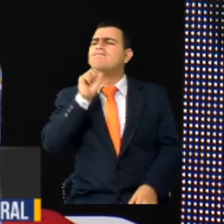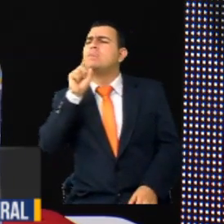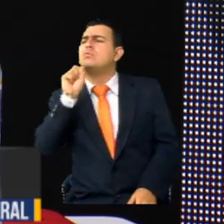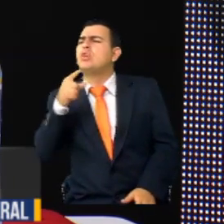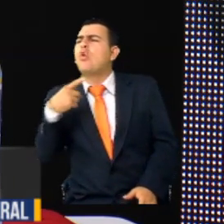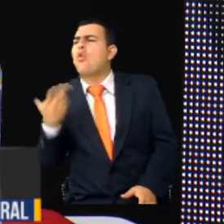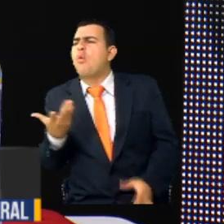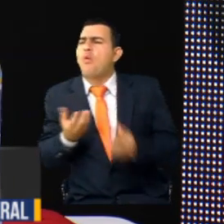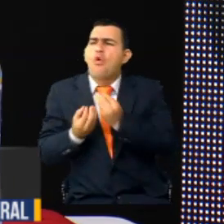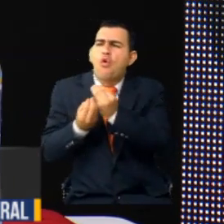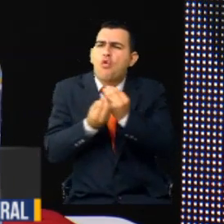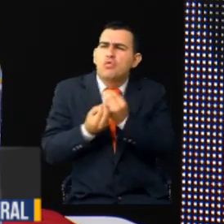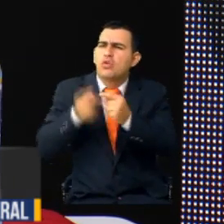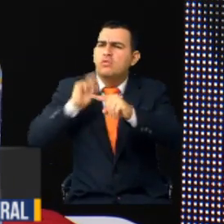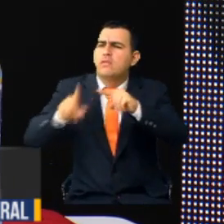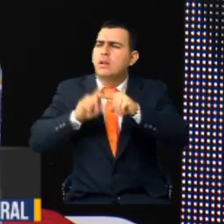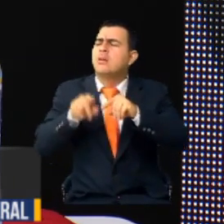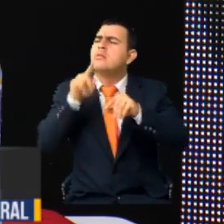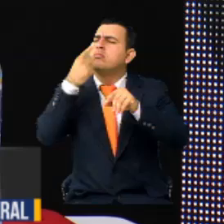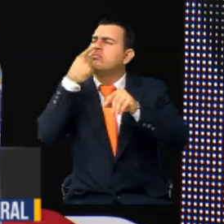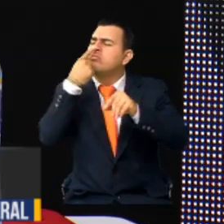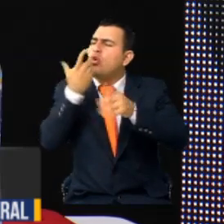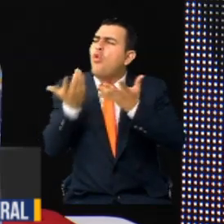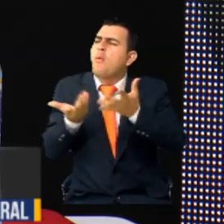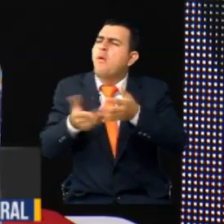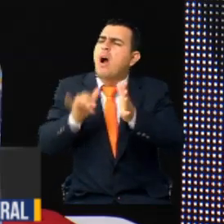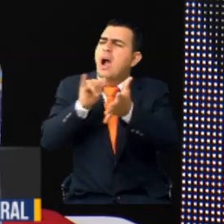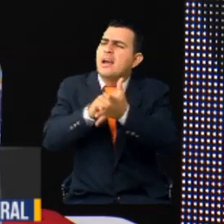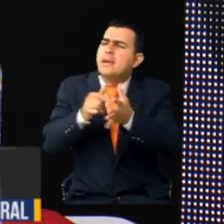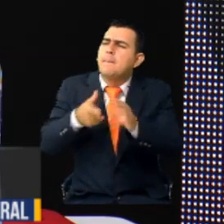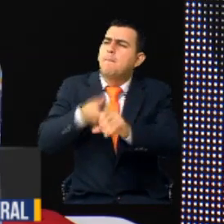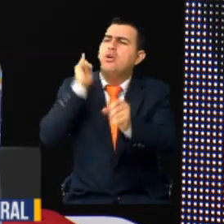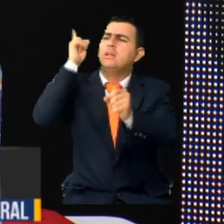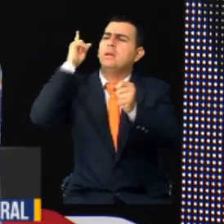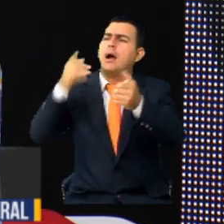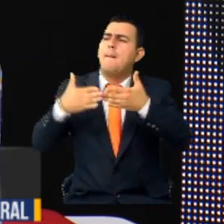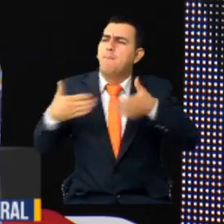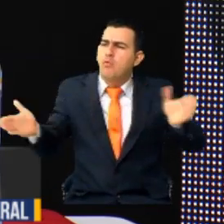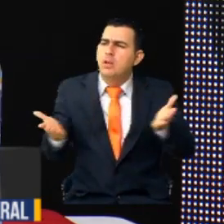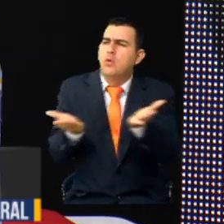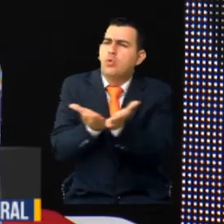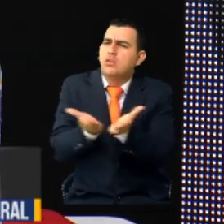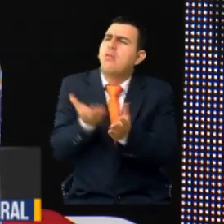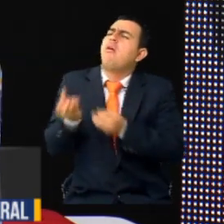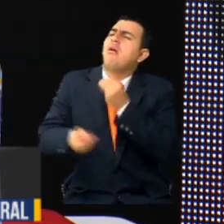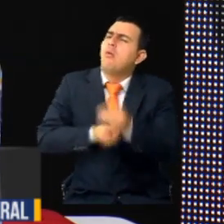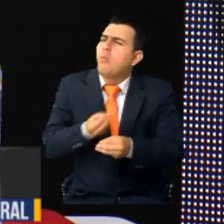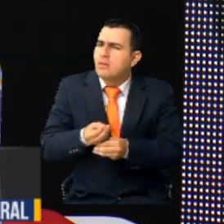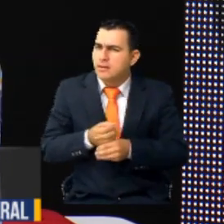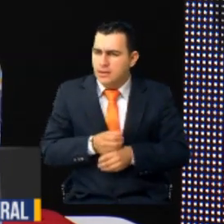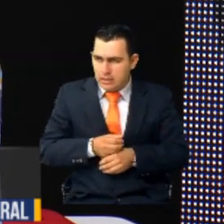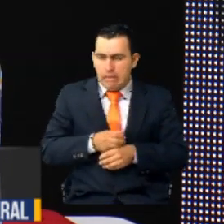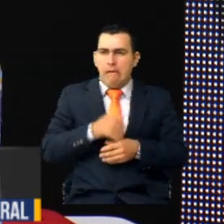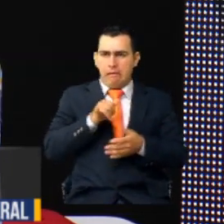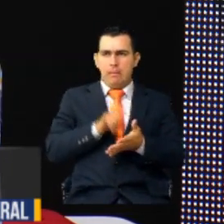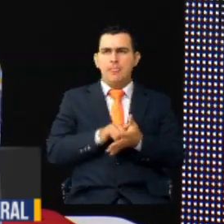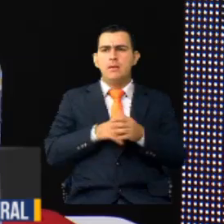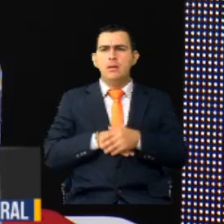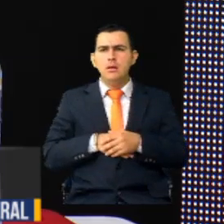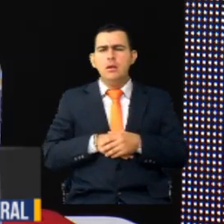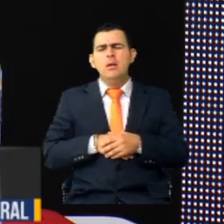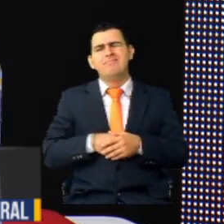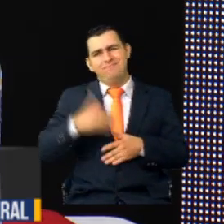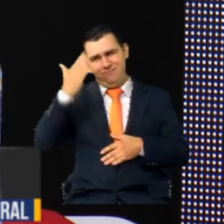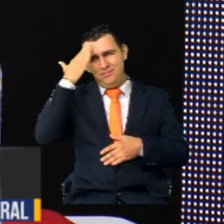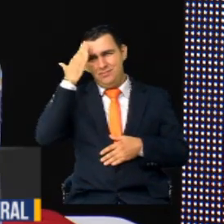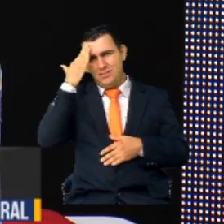diferentes, con los diferentes actores del gremio de la educación, y sí sé que se concertó, que se trabajó. Sé que hay cosas